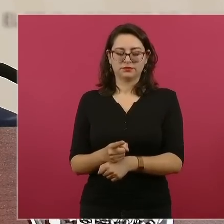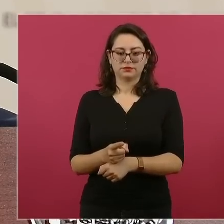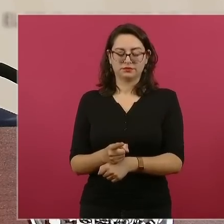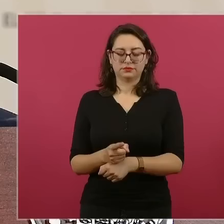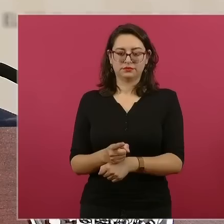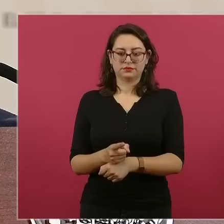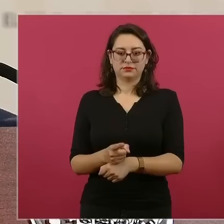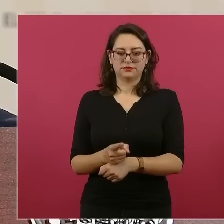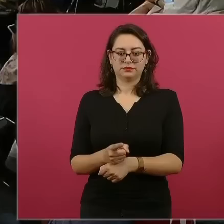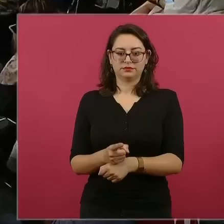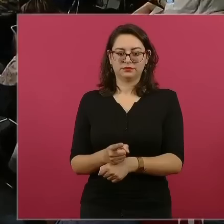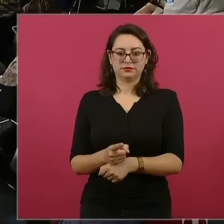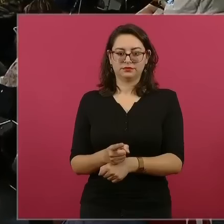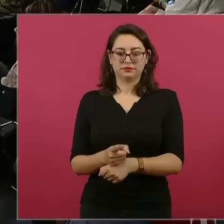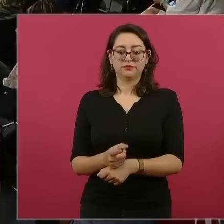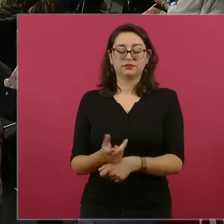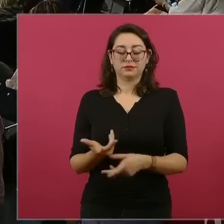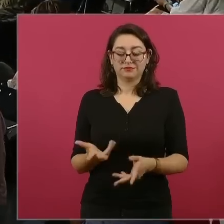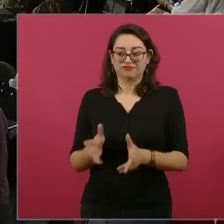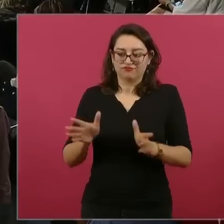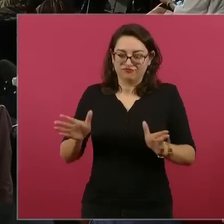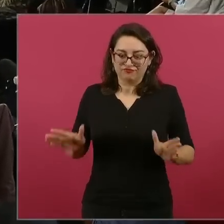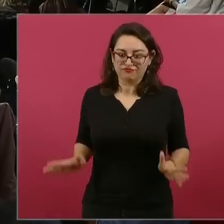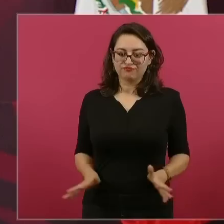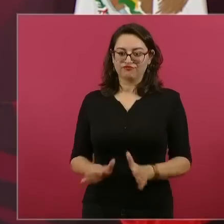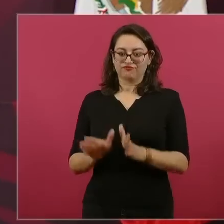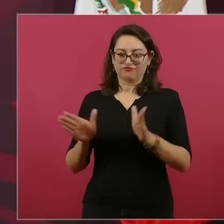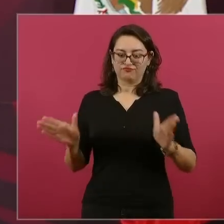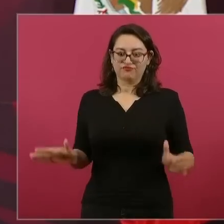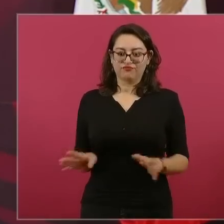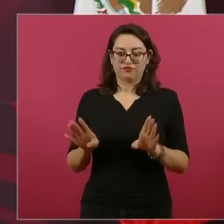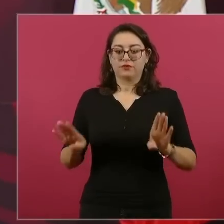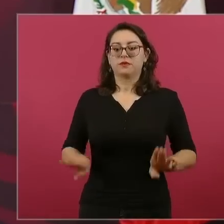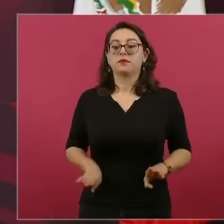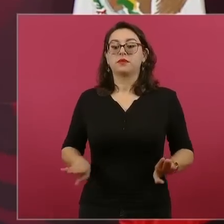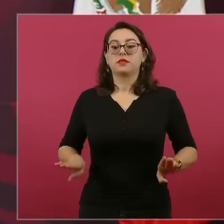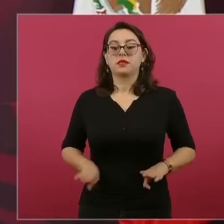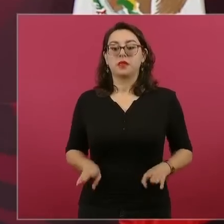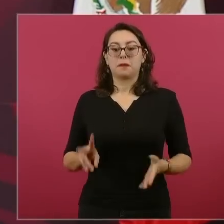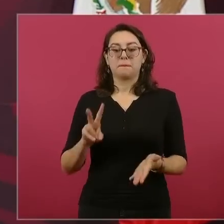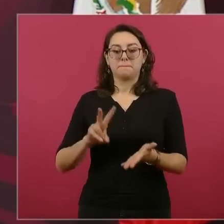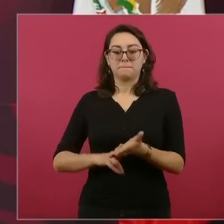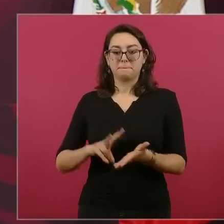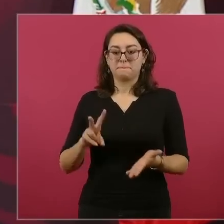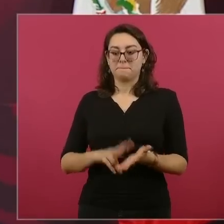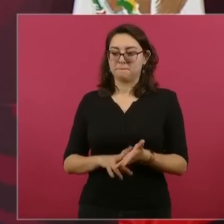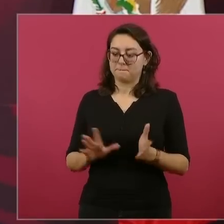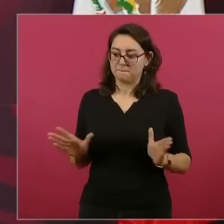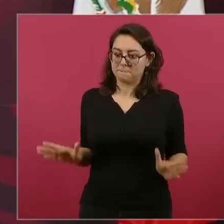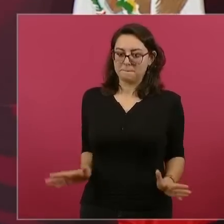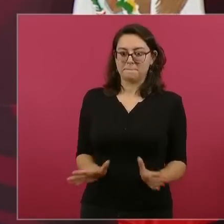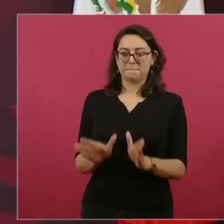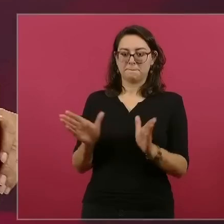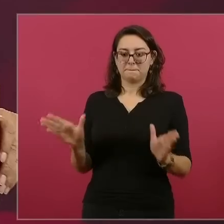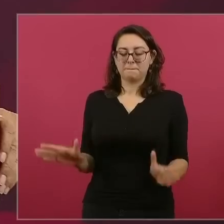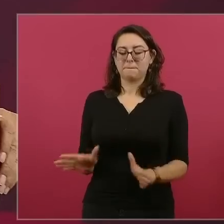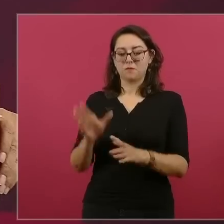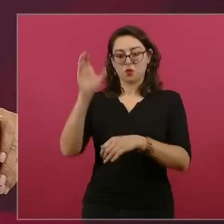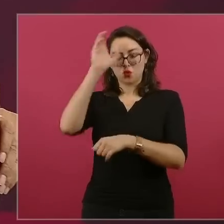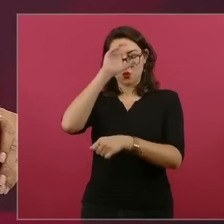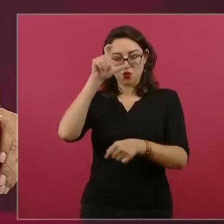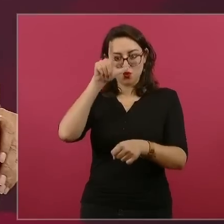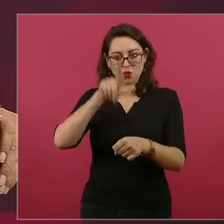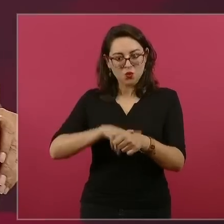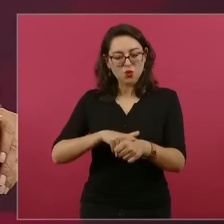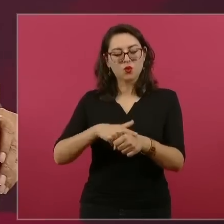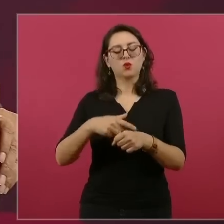tenemos que fortalecer nuestros valores, utilizar la gran reserva de valores